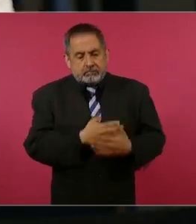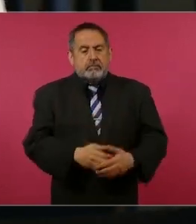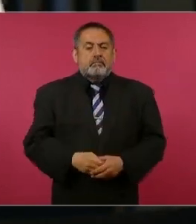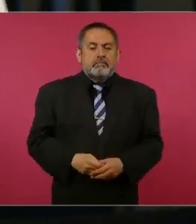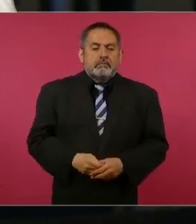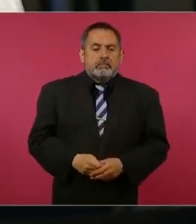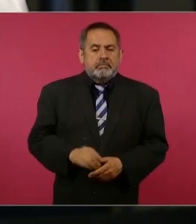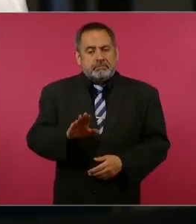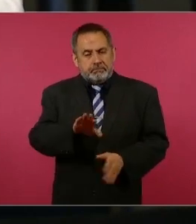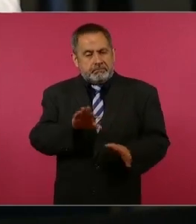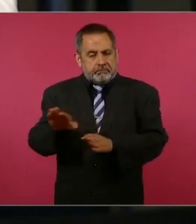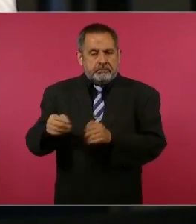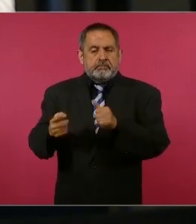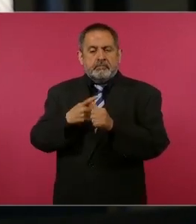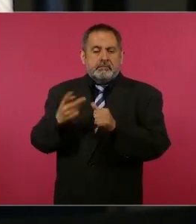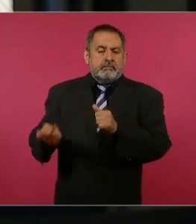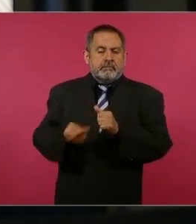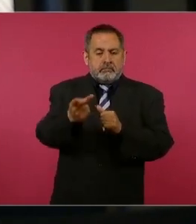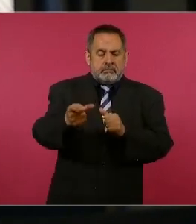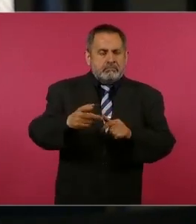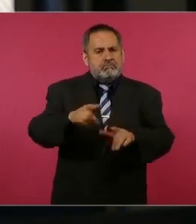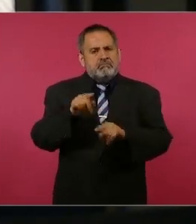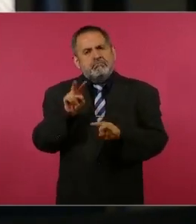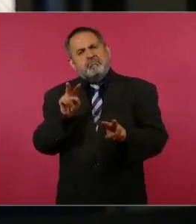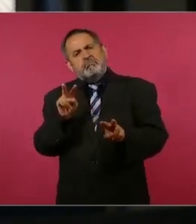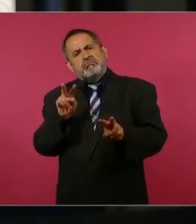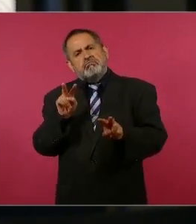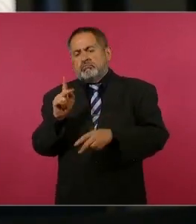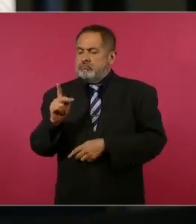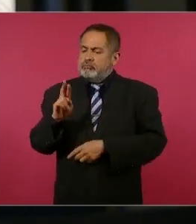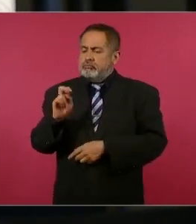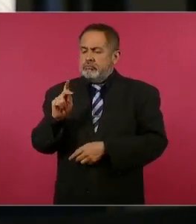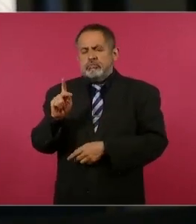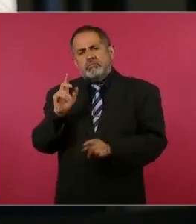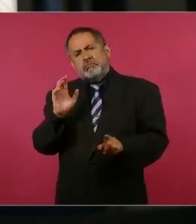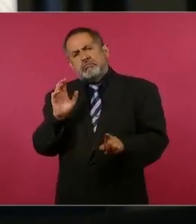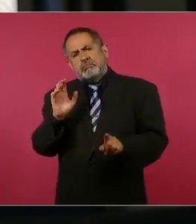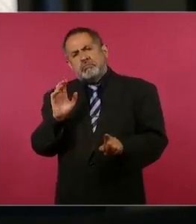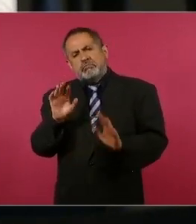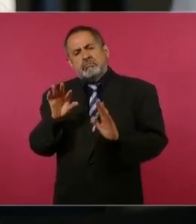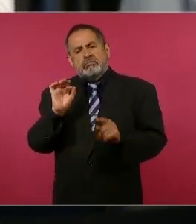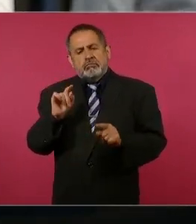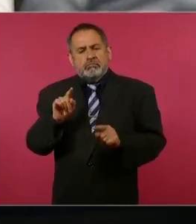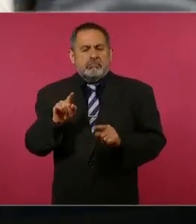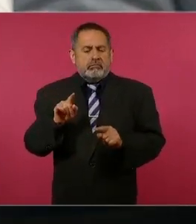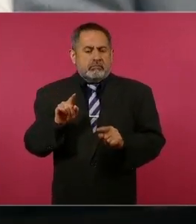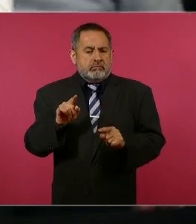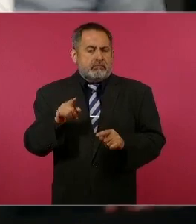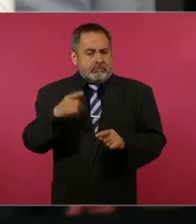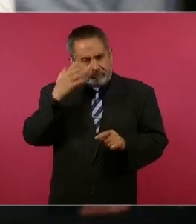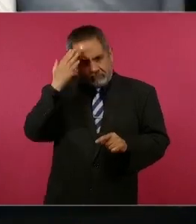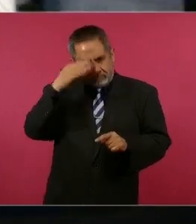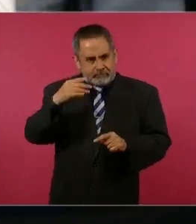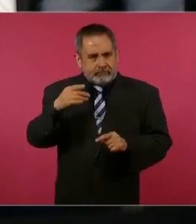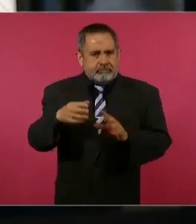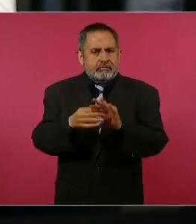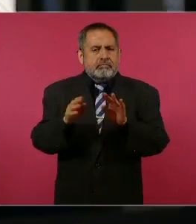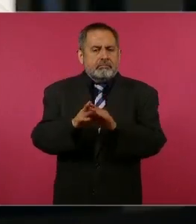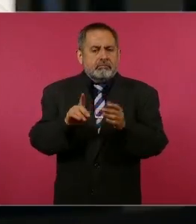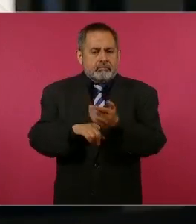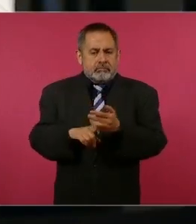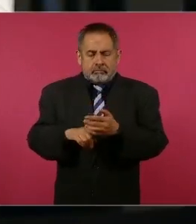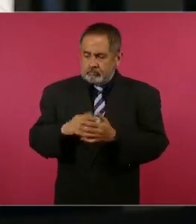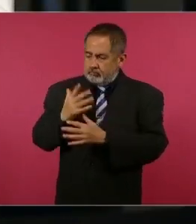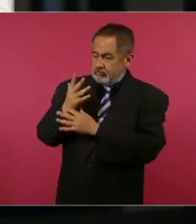enfocada luego de escuchar precisamente el PREP, viene a colación la frase de la historia cíclica y en este caso voy